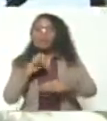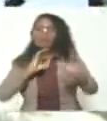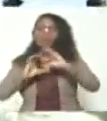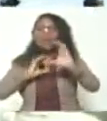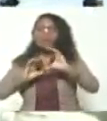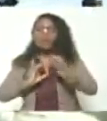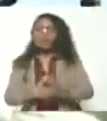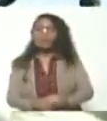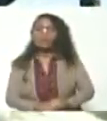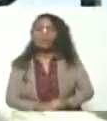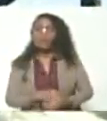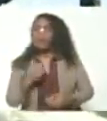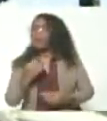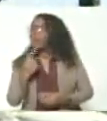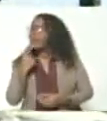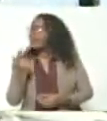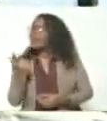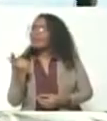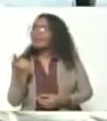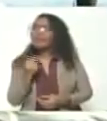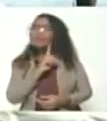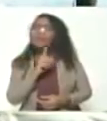eso?